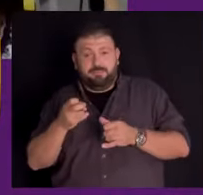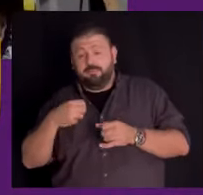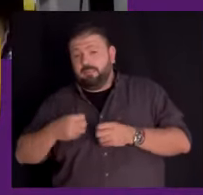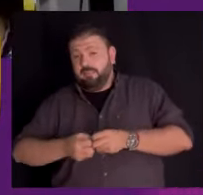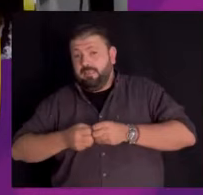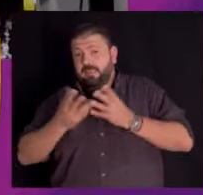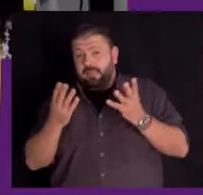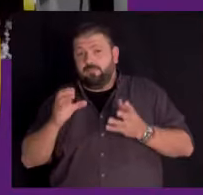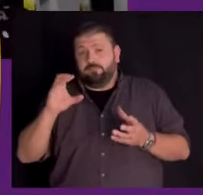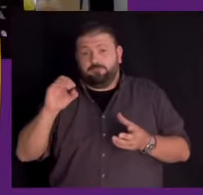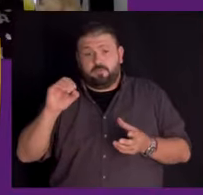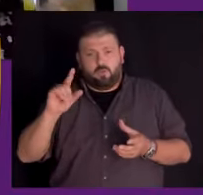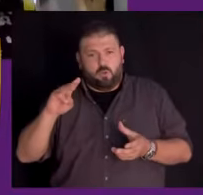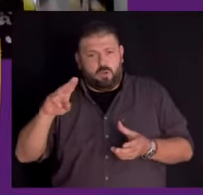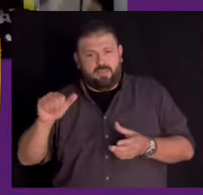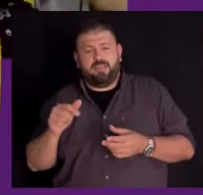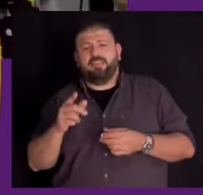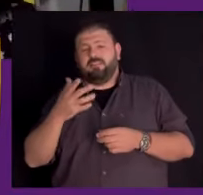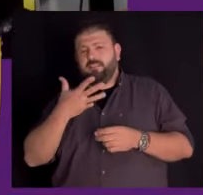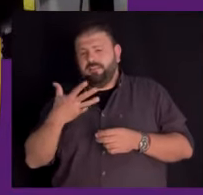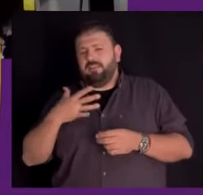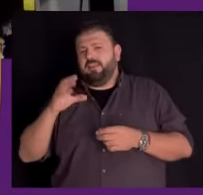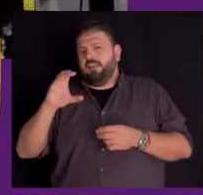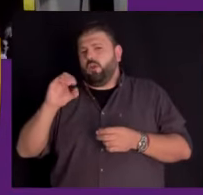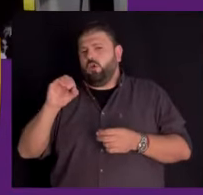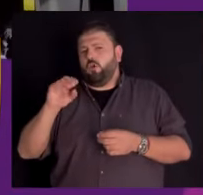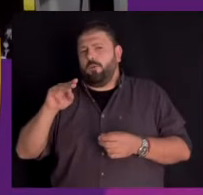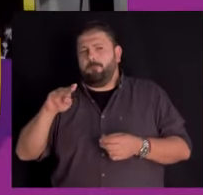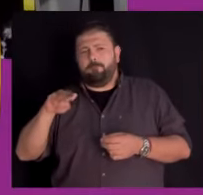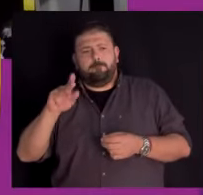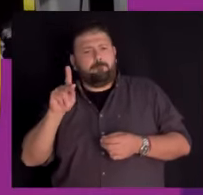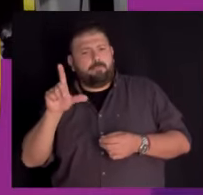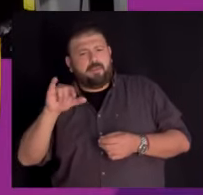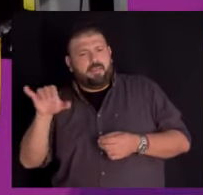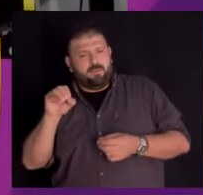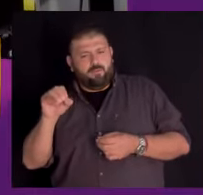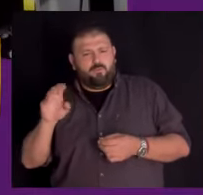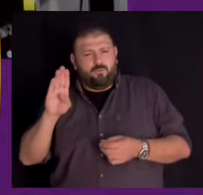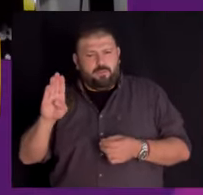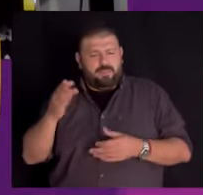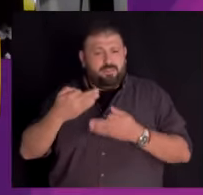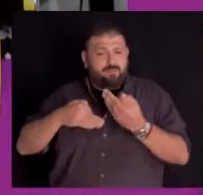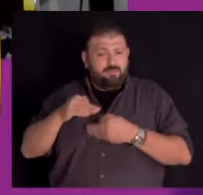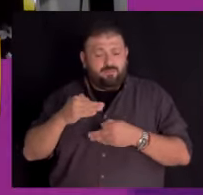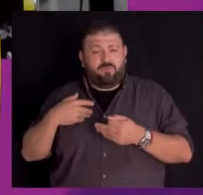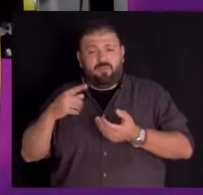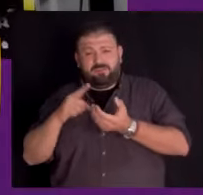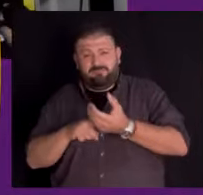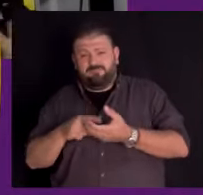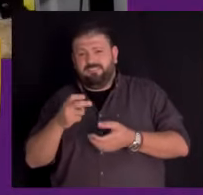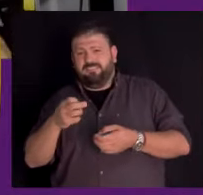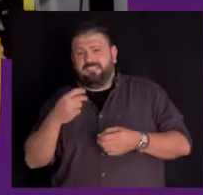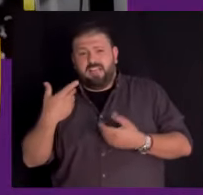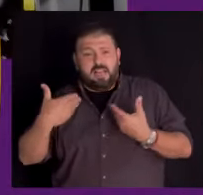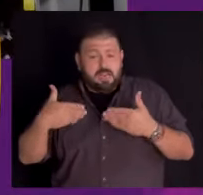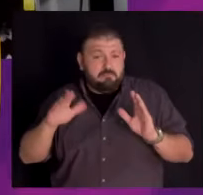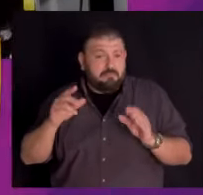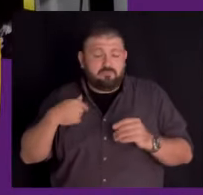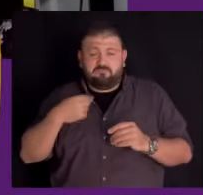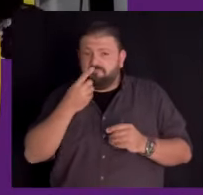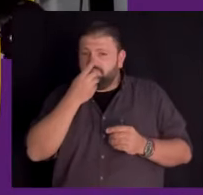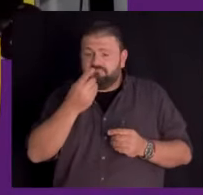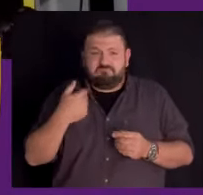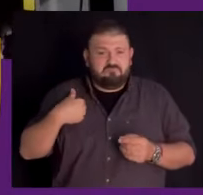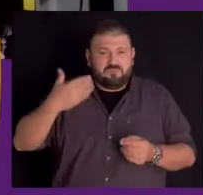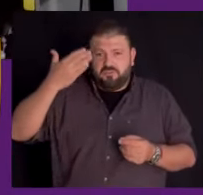esa colina, ese complejo B, y todos esos nombres que ahorita les estamos compartiendo, que a lo mejor dijiste, yo ni los conocía,